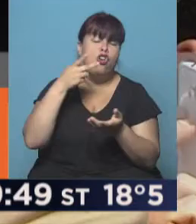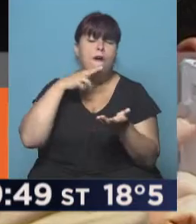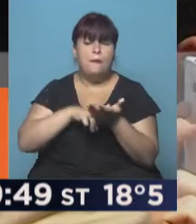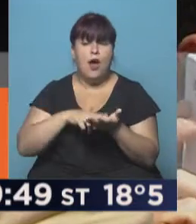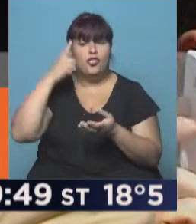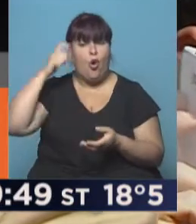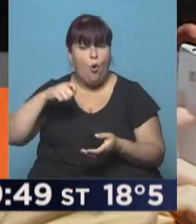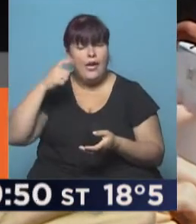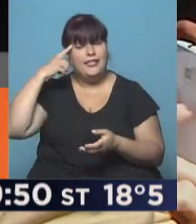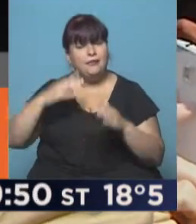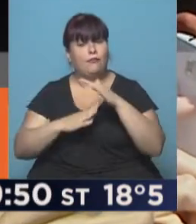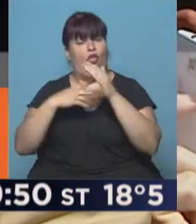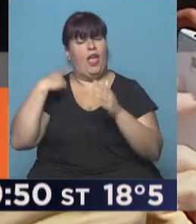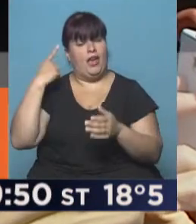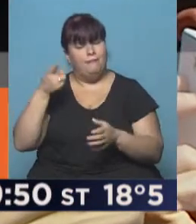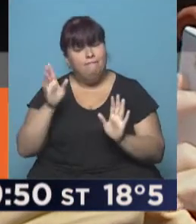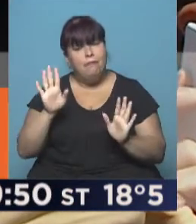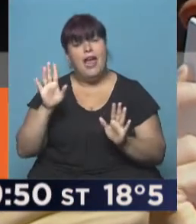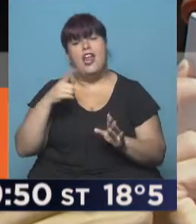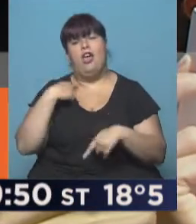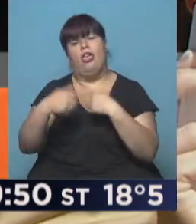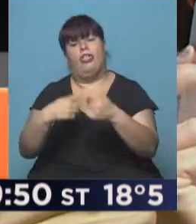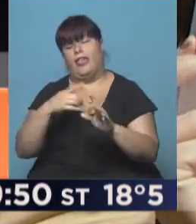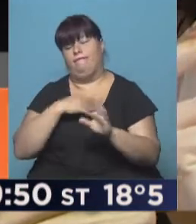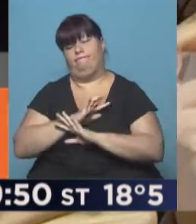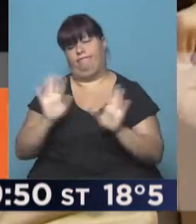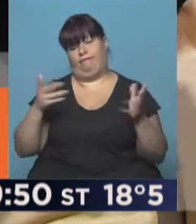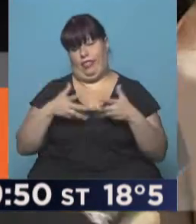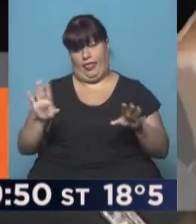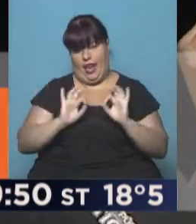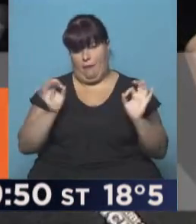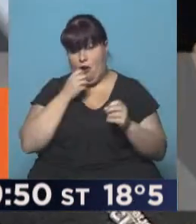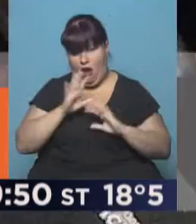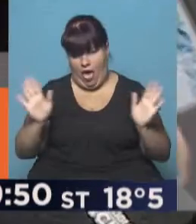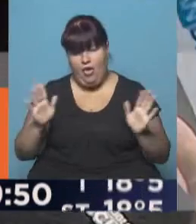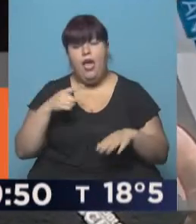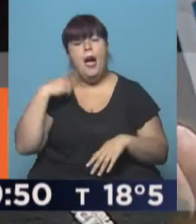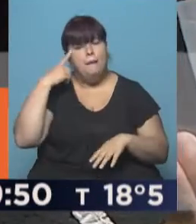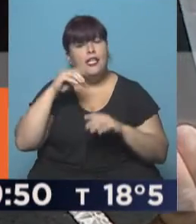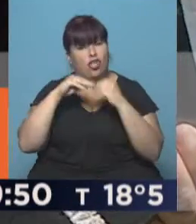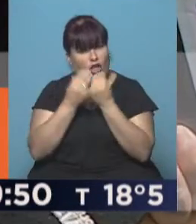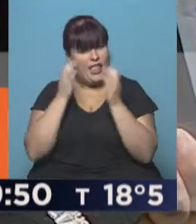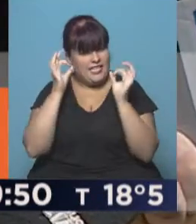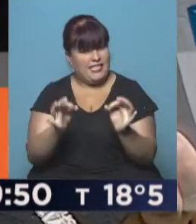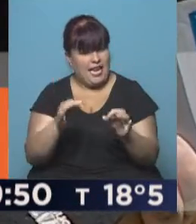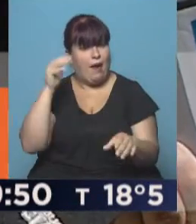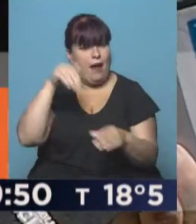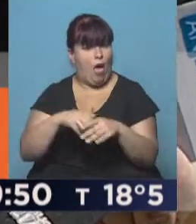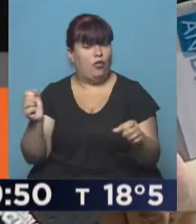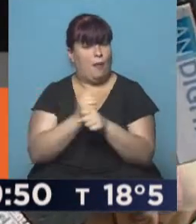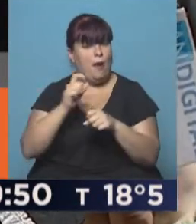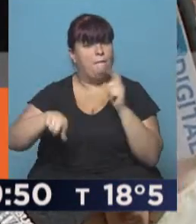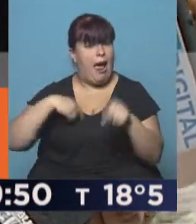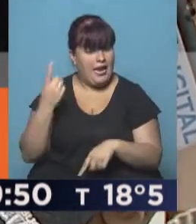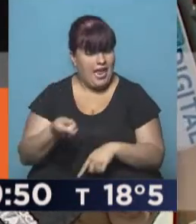los jueces, el Poder Judicial, pero para no demorar esto no lo voy a hacer. ¿Esperan contar con el número necesario para que sea aprobado mañana y